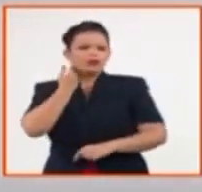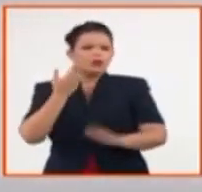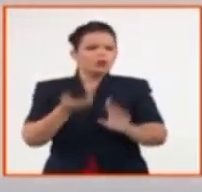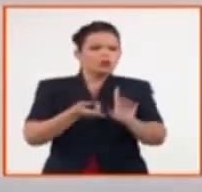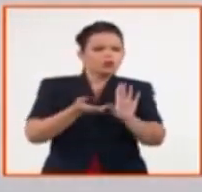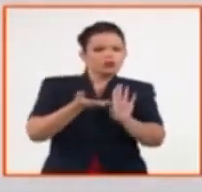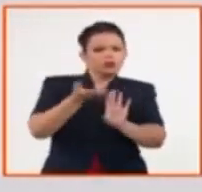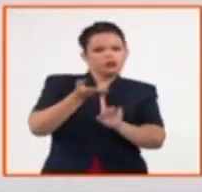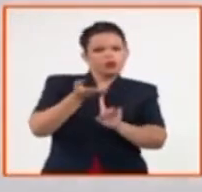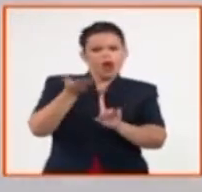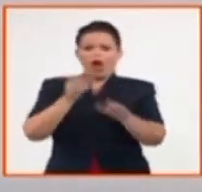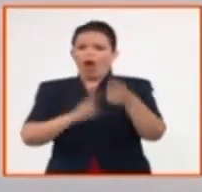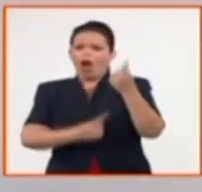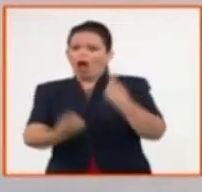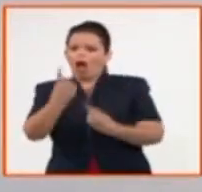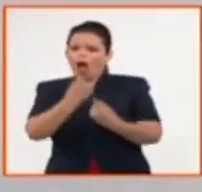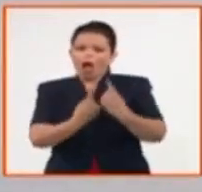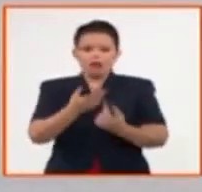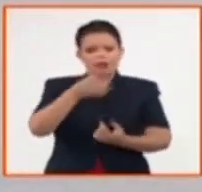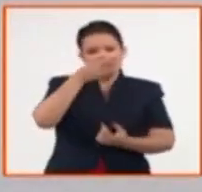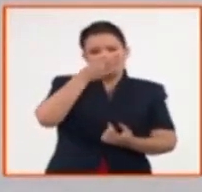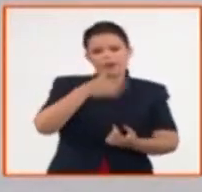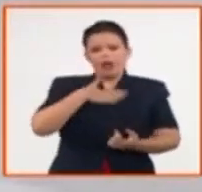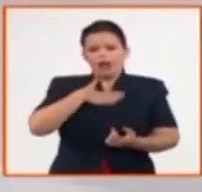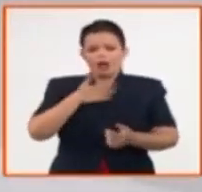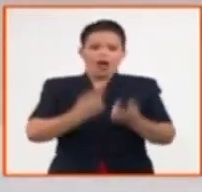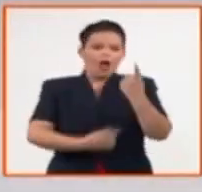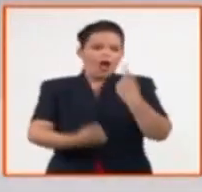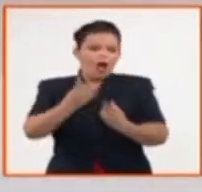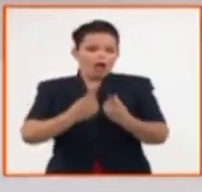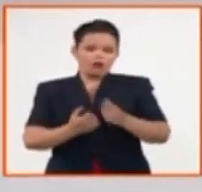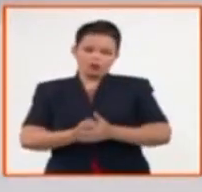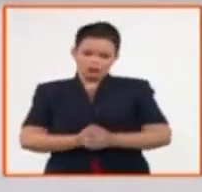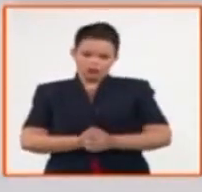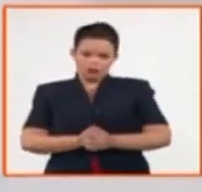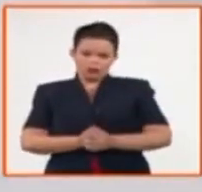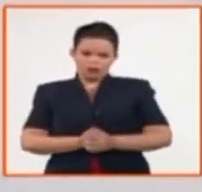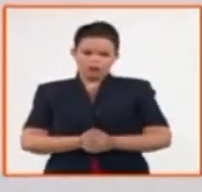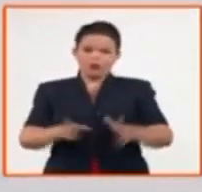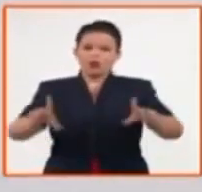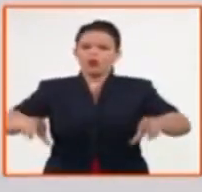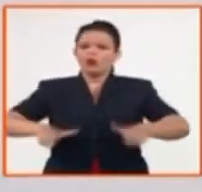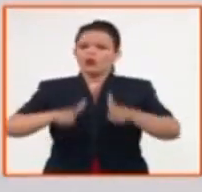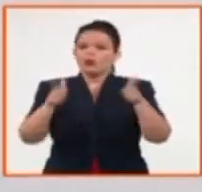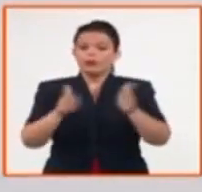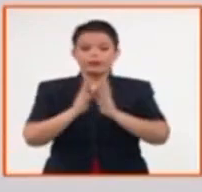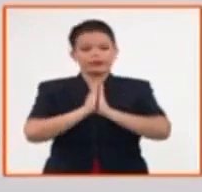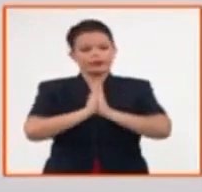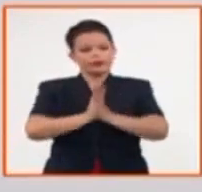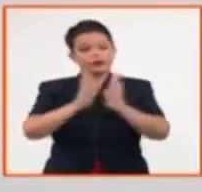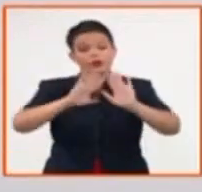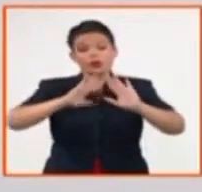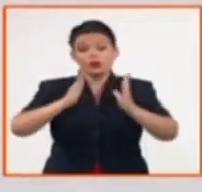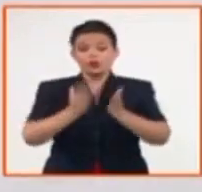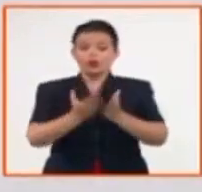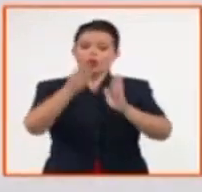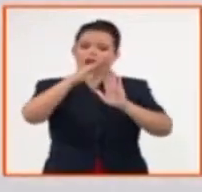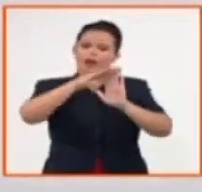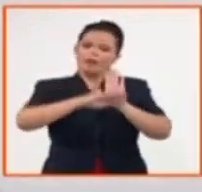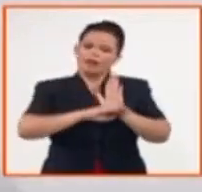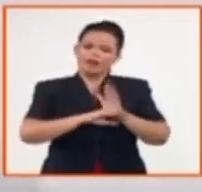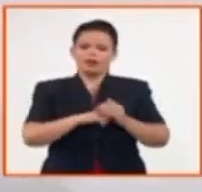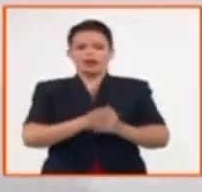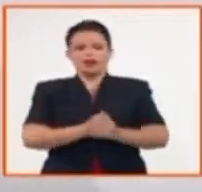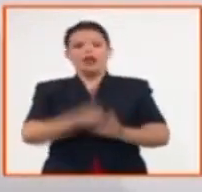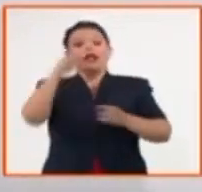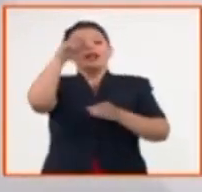nuestros educandos, a la familia, a los maestros, que extremen todas las medidas de protección a su salud, no solo en el ámbito escolar, sino también en el ámbito